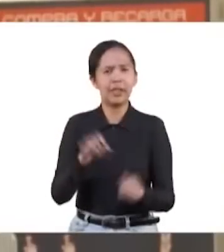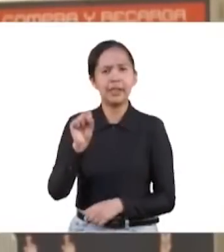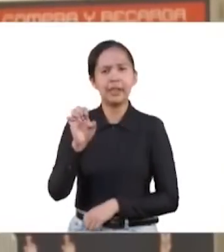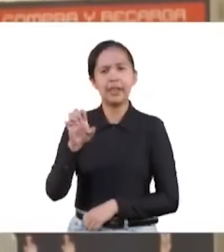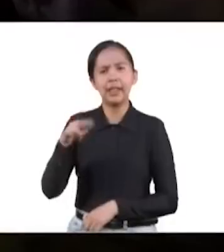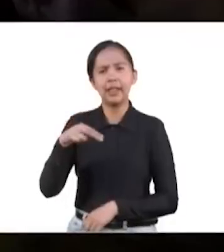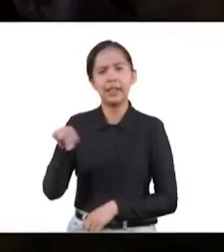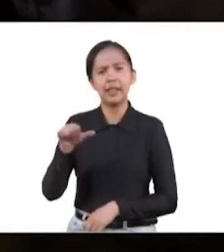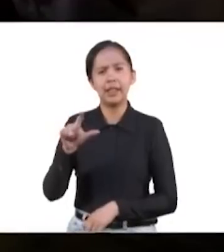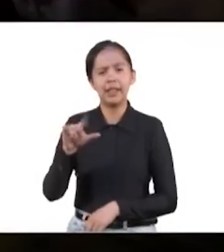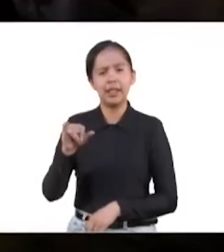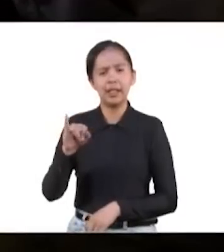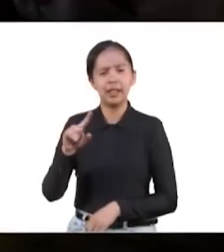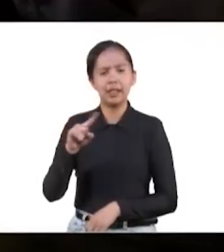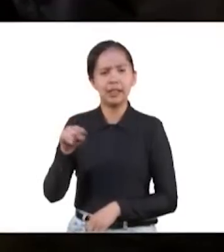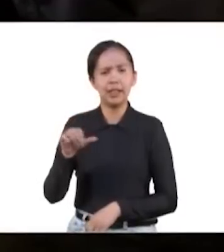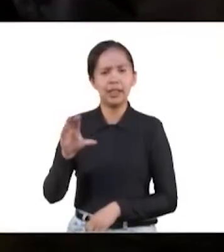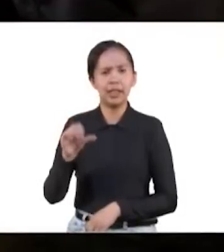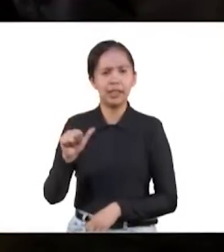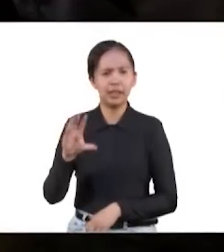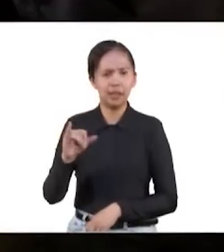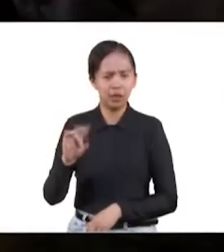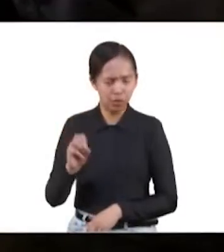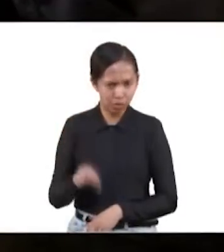seguimiento de trenes CBTC.